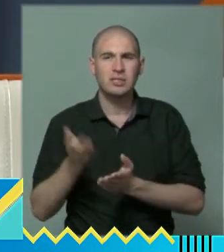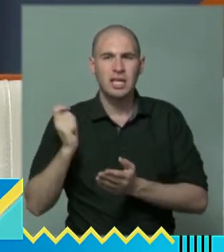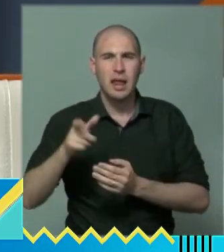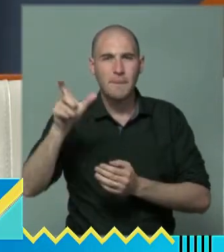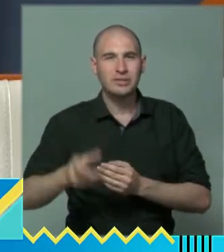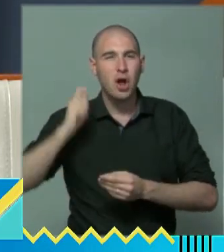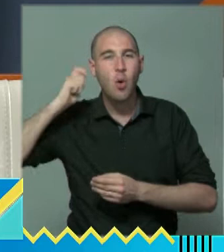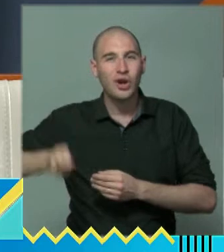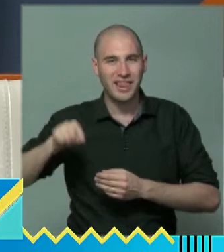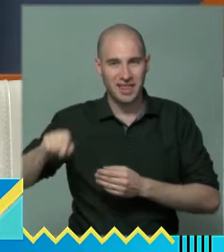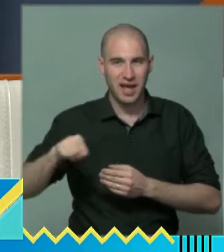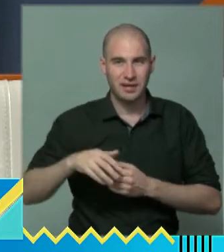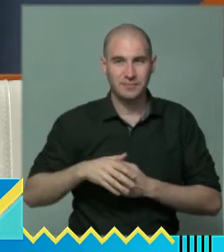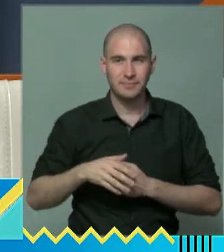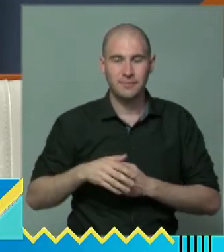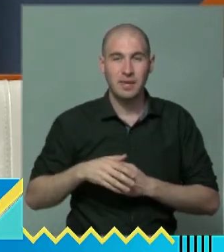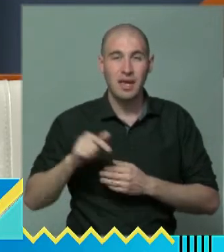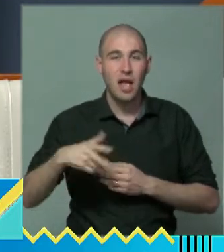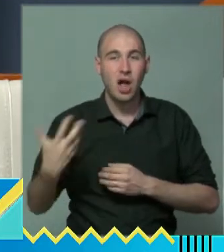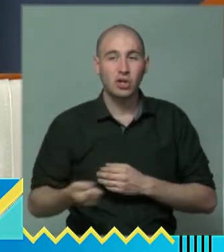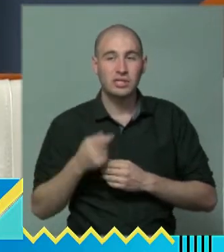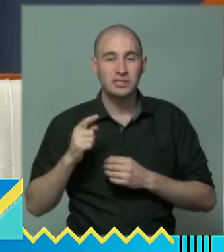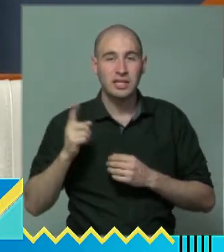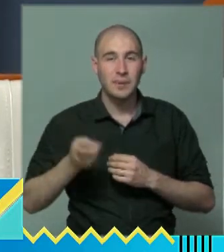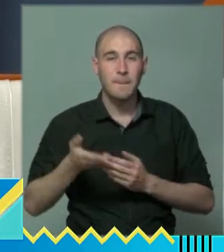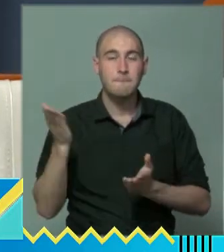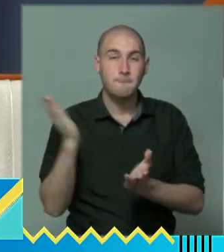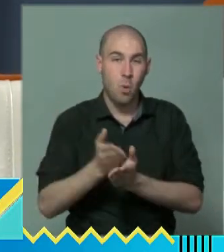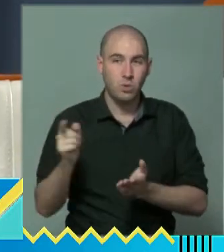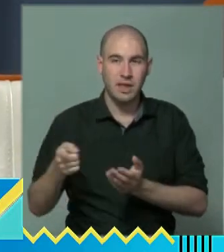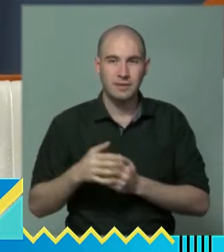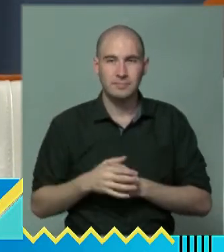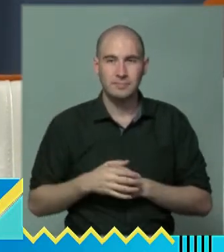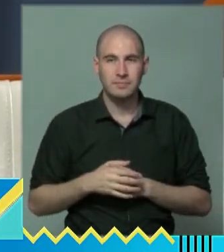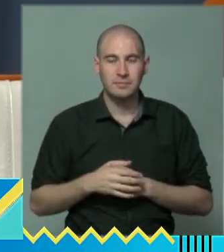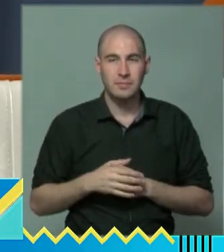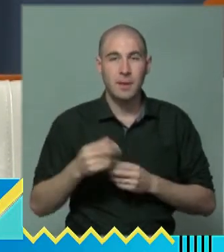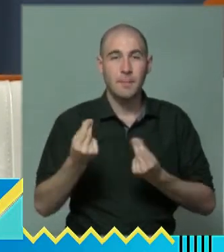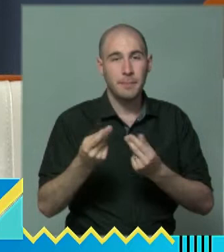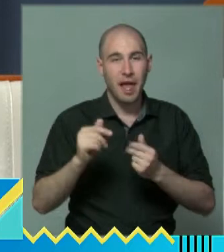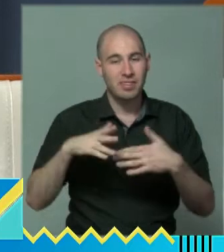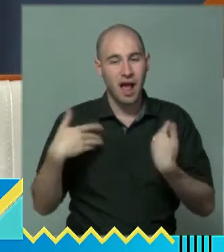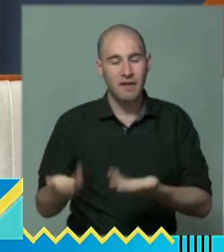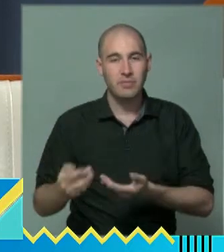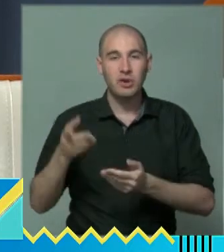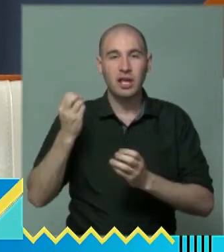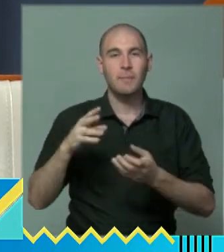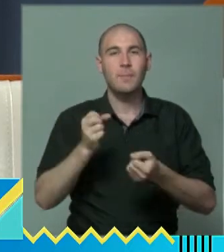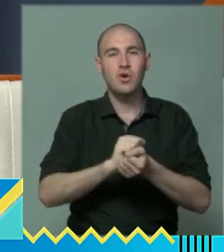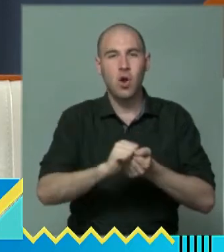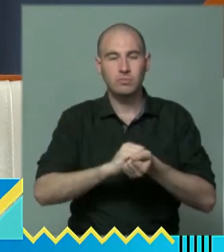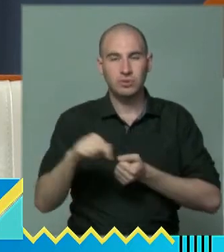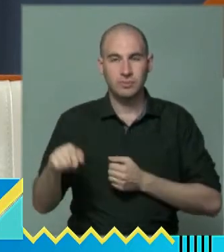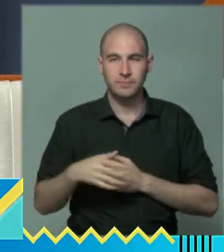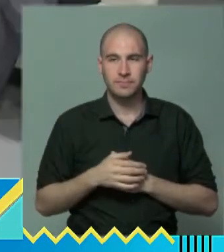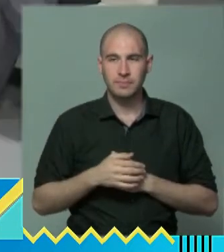persona jurídica en sí, y tratando de recuperar, y con una multa naturalmente, de los montos en los que fue beneficiado por el acto de corrupción.